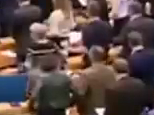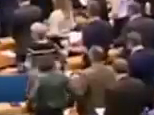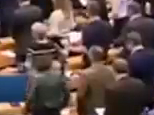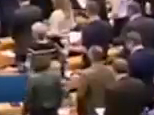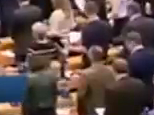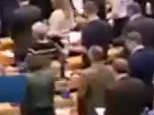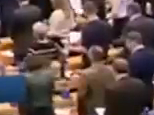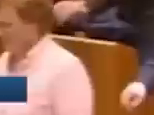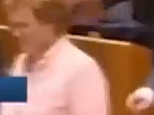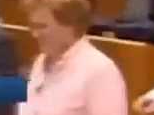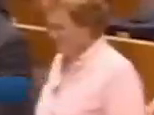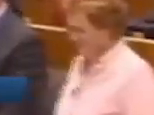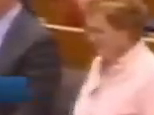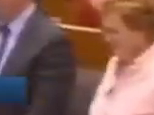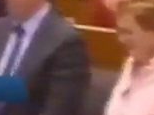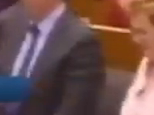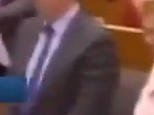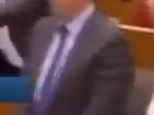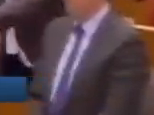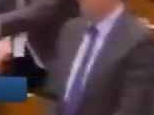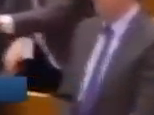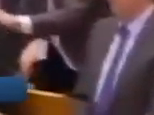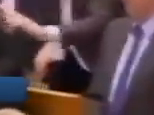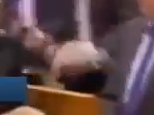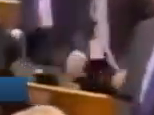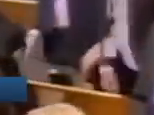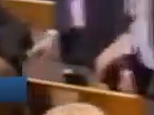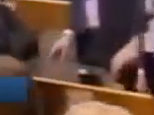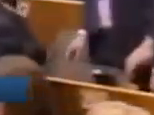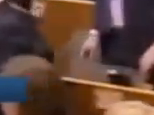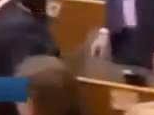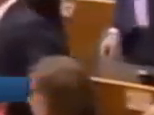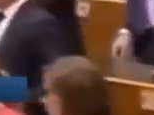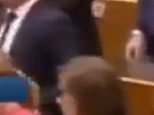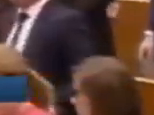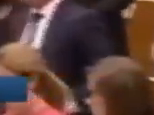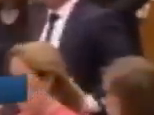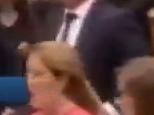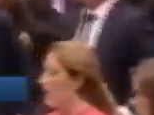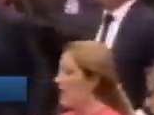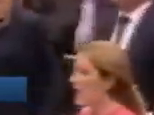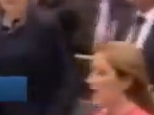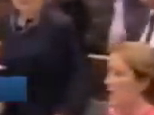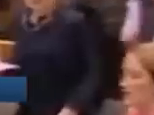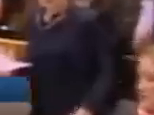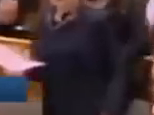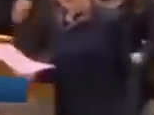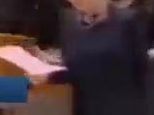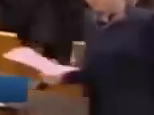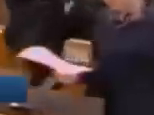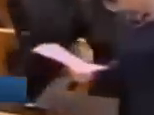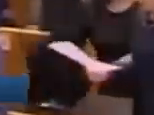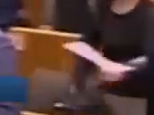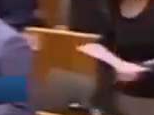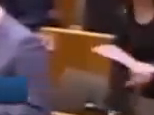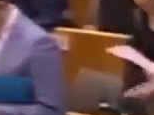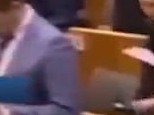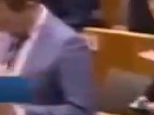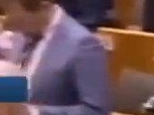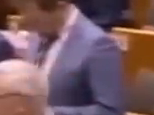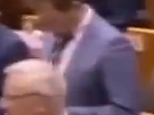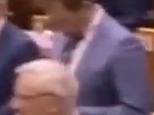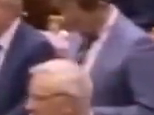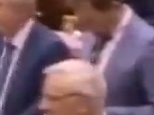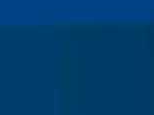los integrantes cantaron una emotiva canción escocesa. Así empieza la noticia, emisión estelar.